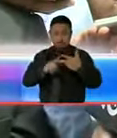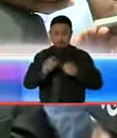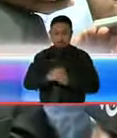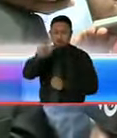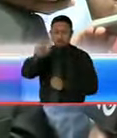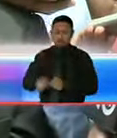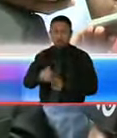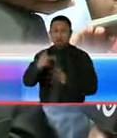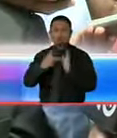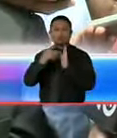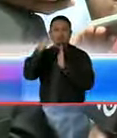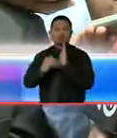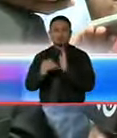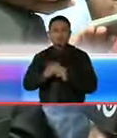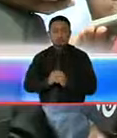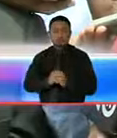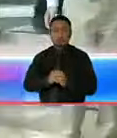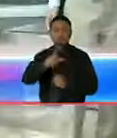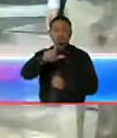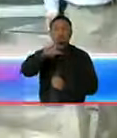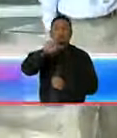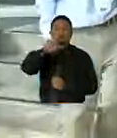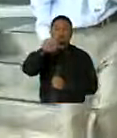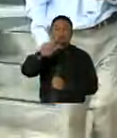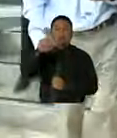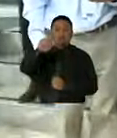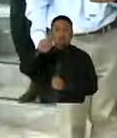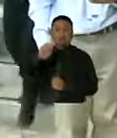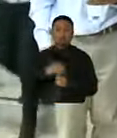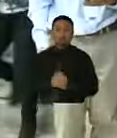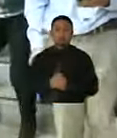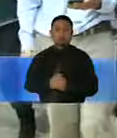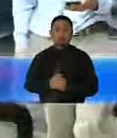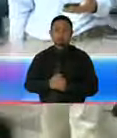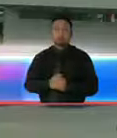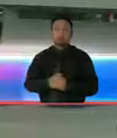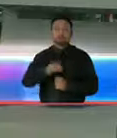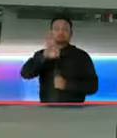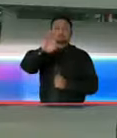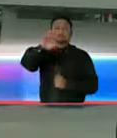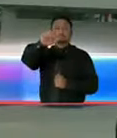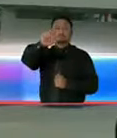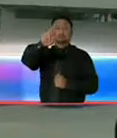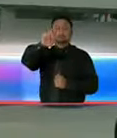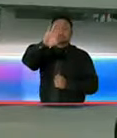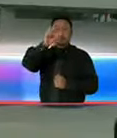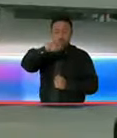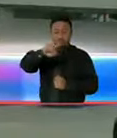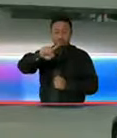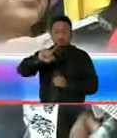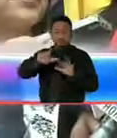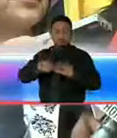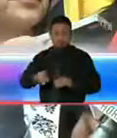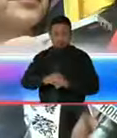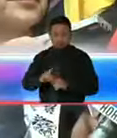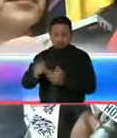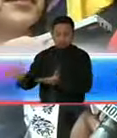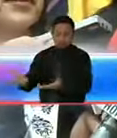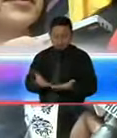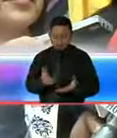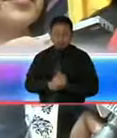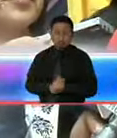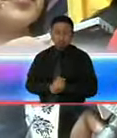que tiene menor puntaje sin duda es la señora Luzaro, ¿no? Fue recibida de forma reservada por Fausto Olguín, secretario del CNE. Él ha puesto